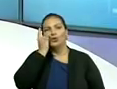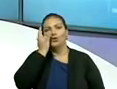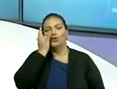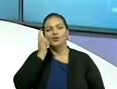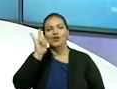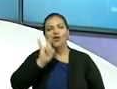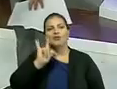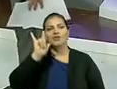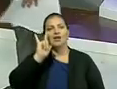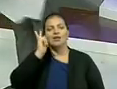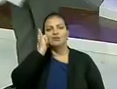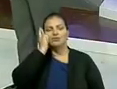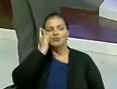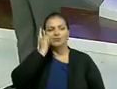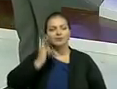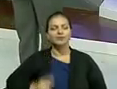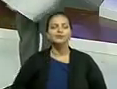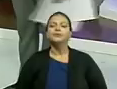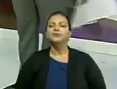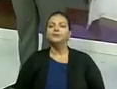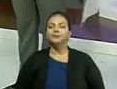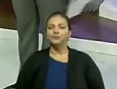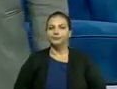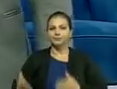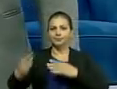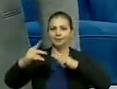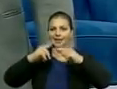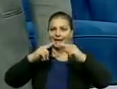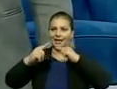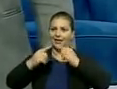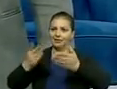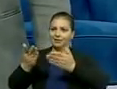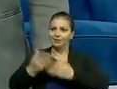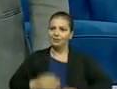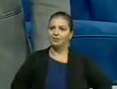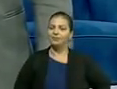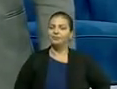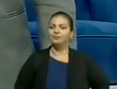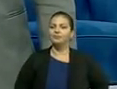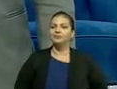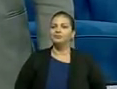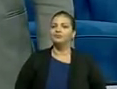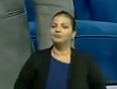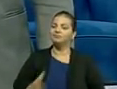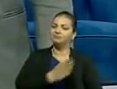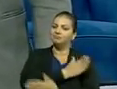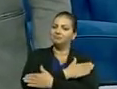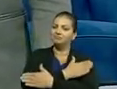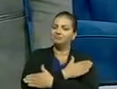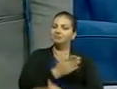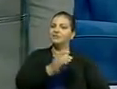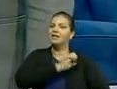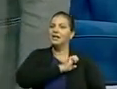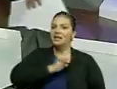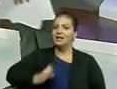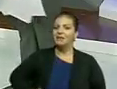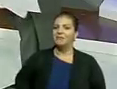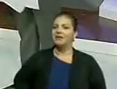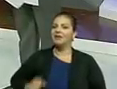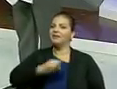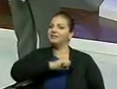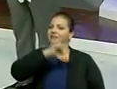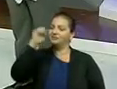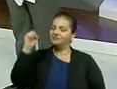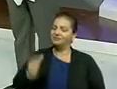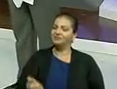Bueno, oiga. Saludos al productor por ganar su equipo. Felicitaciones a todos los hinchas millonarios. A todos